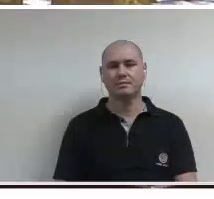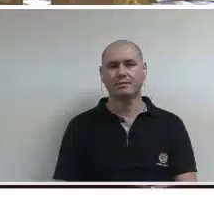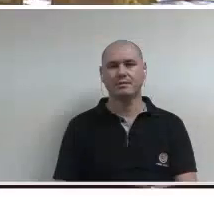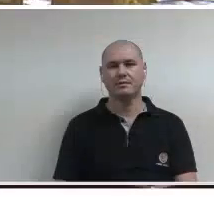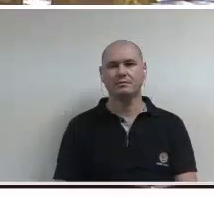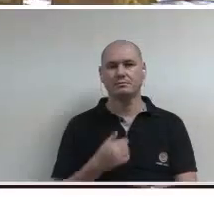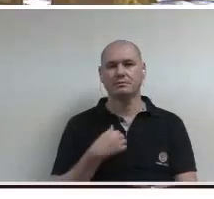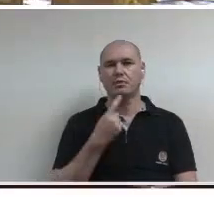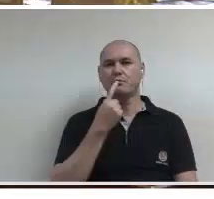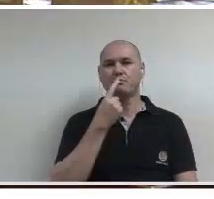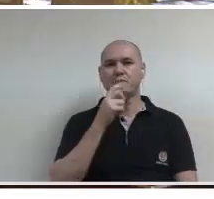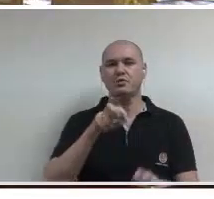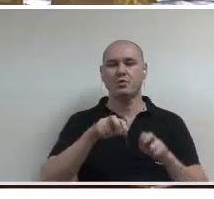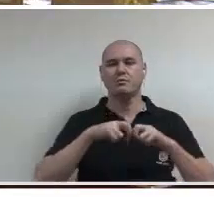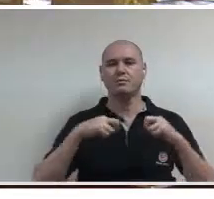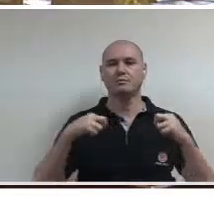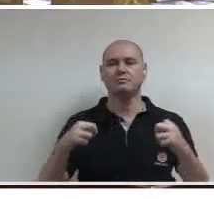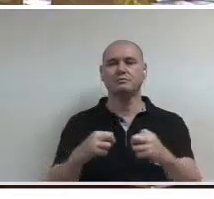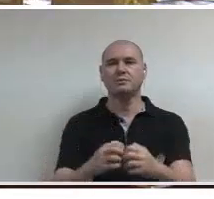confirmada.